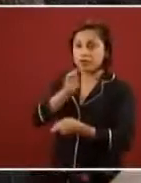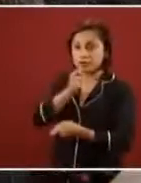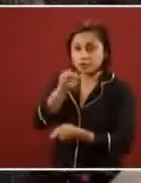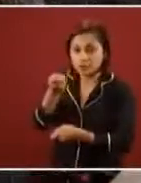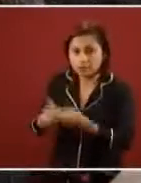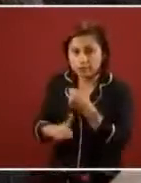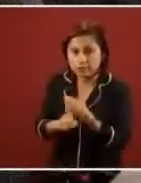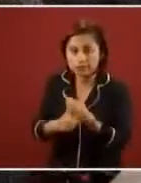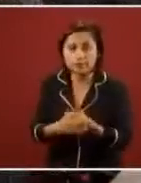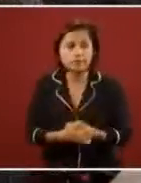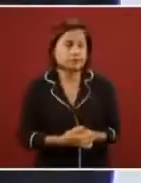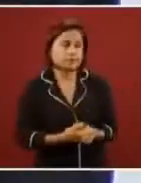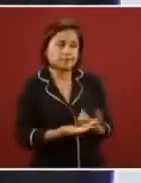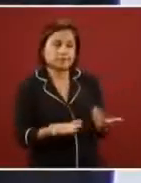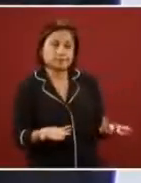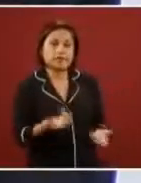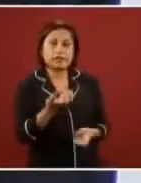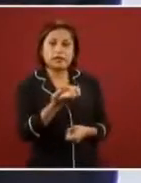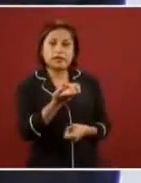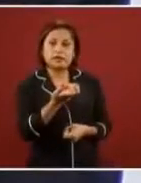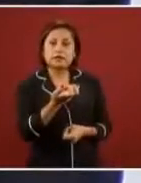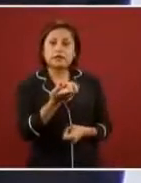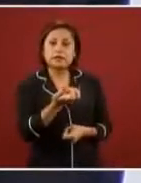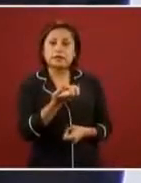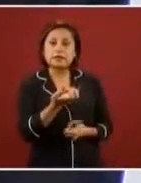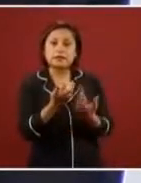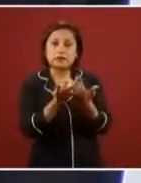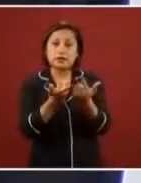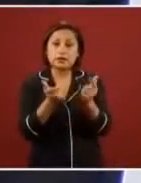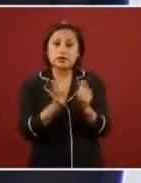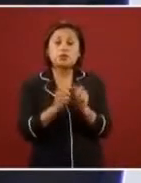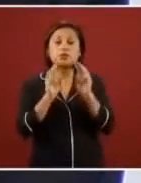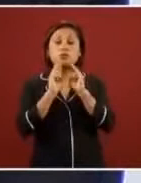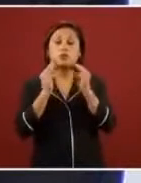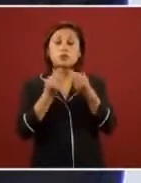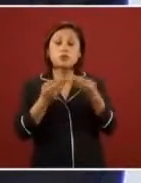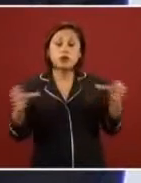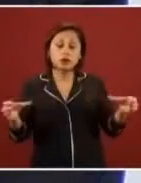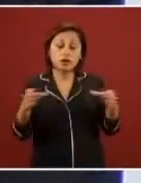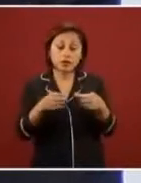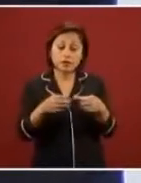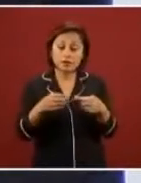son enfrentamientos entre bandas,